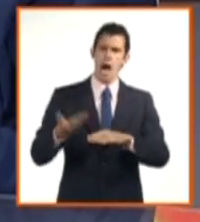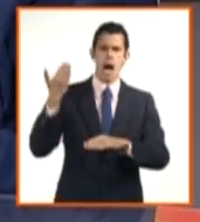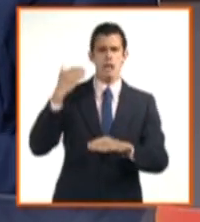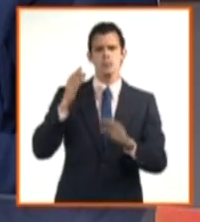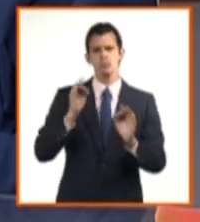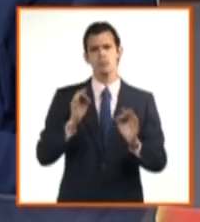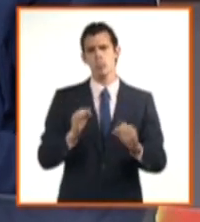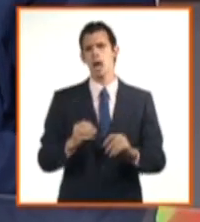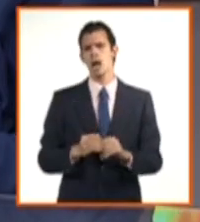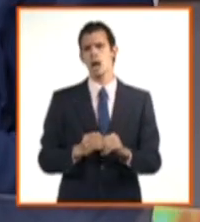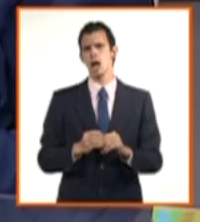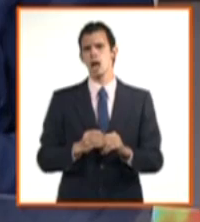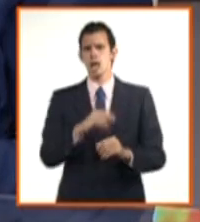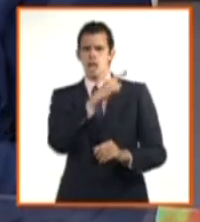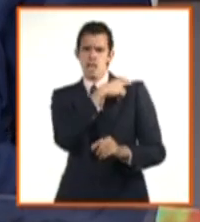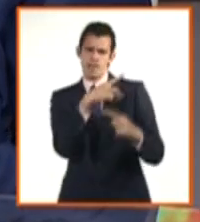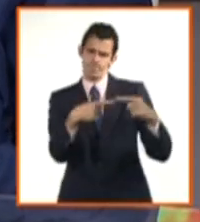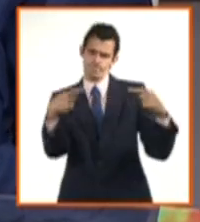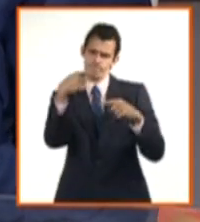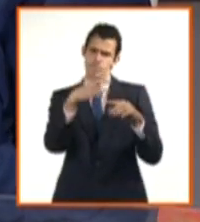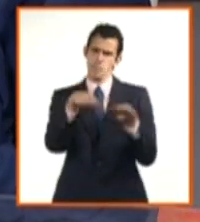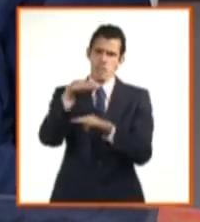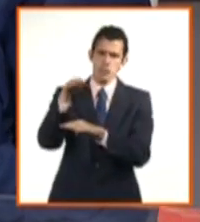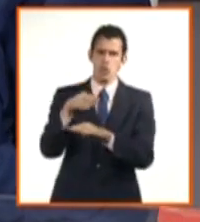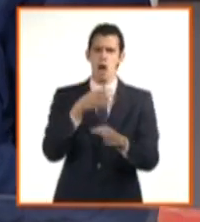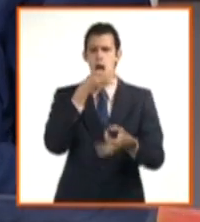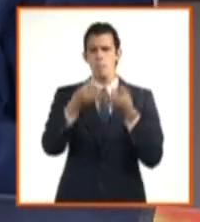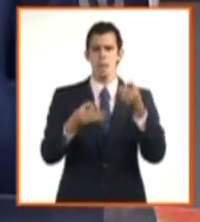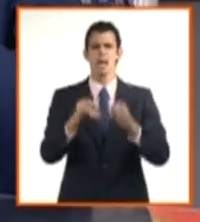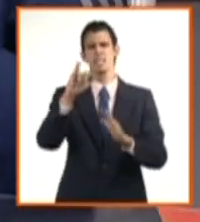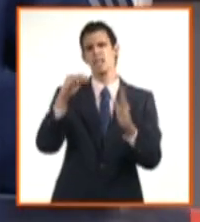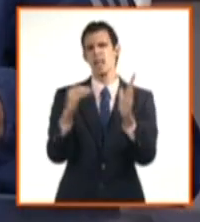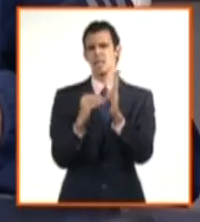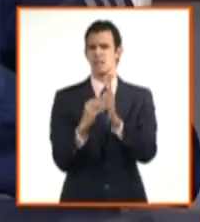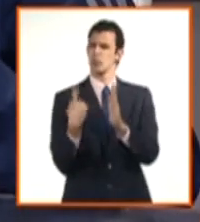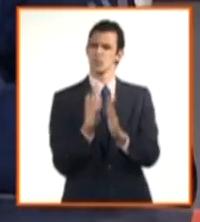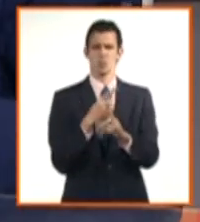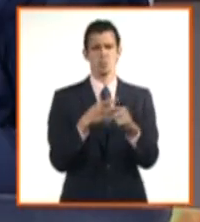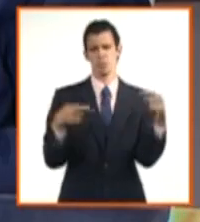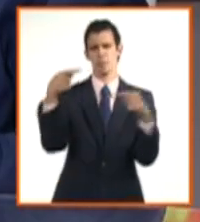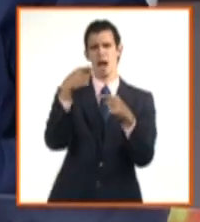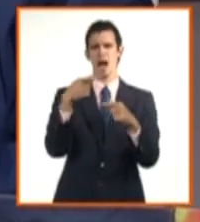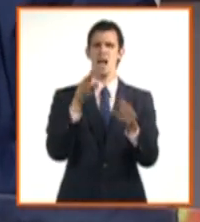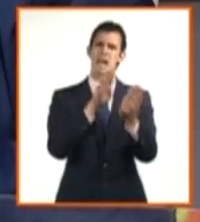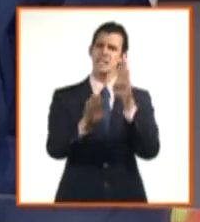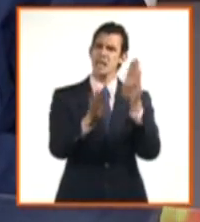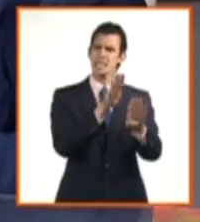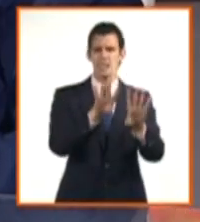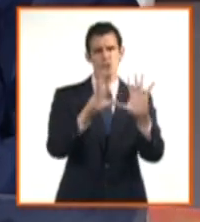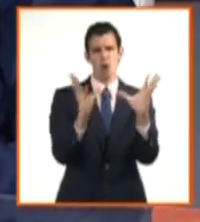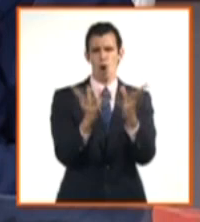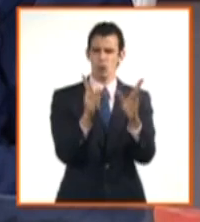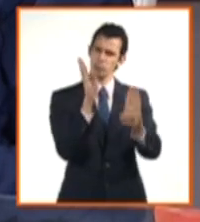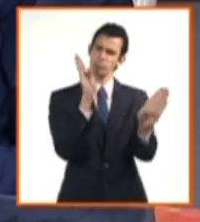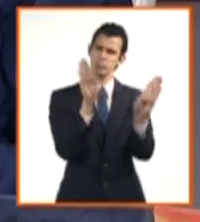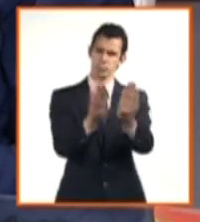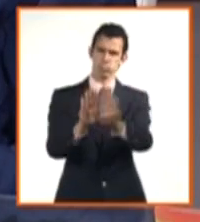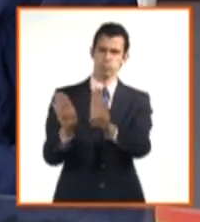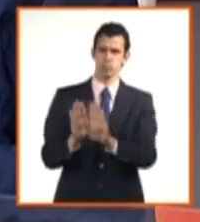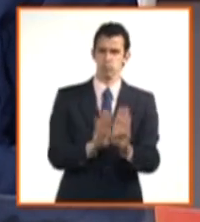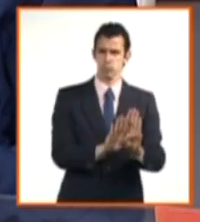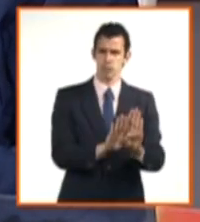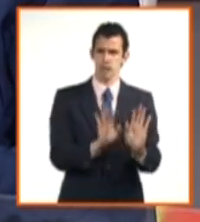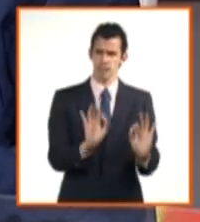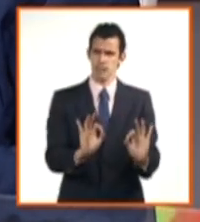decidimos desde las tres de la tarde cerrar los principales centros comerciales o todos los centros comerciales y además se decidió que también